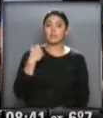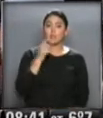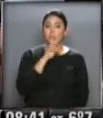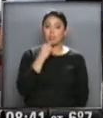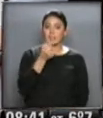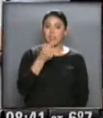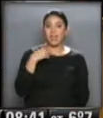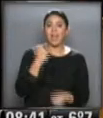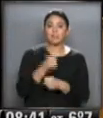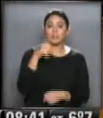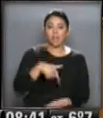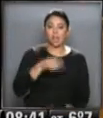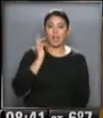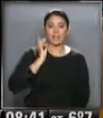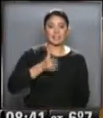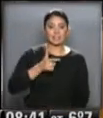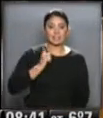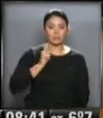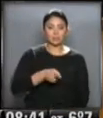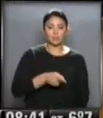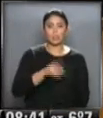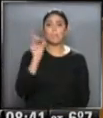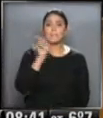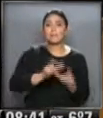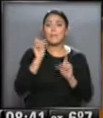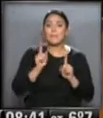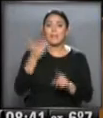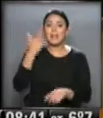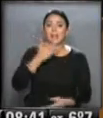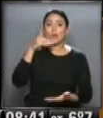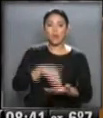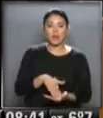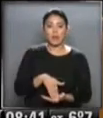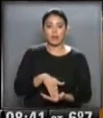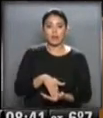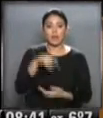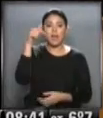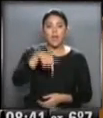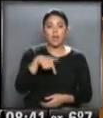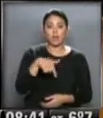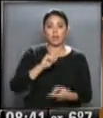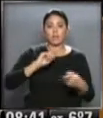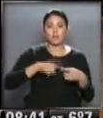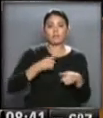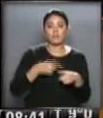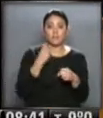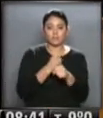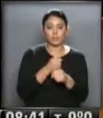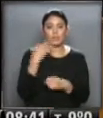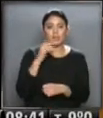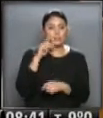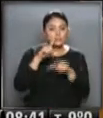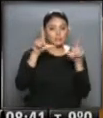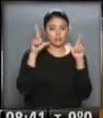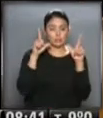conciencia de la dictadura, o las mismas personas que juraron en la dictadura están cumpliendo una función. Hay que estar muy